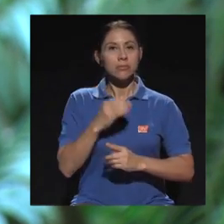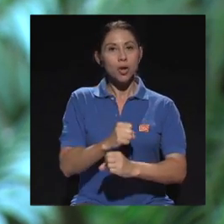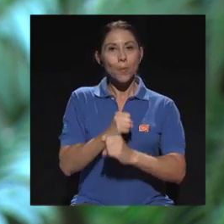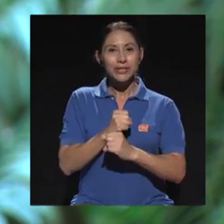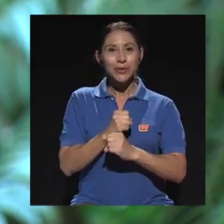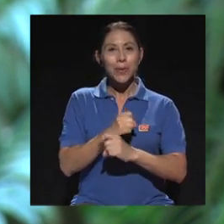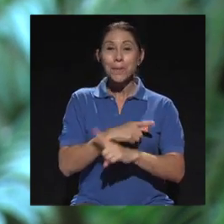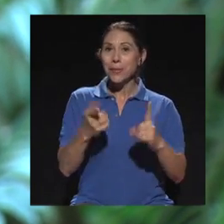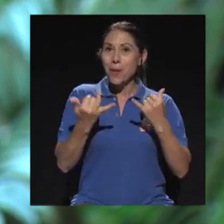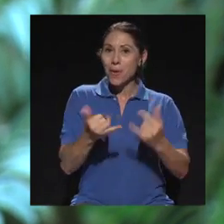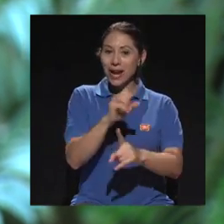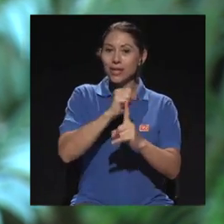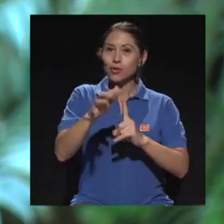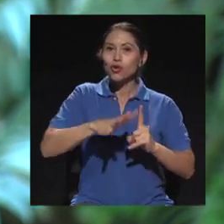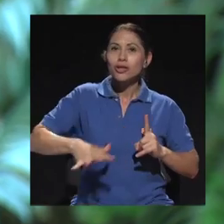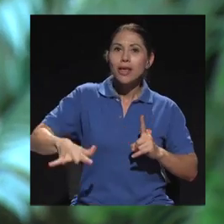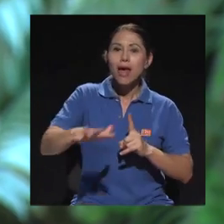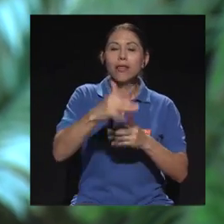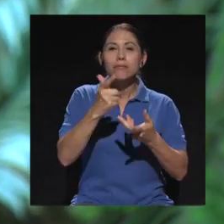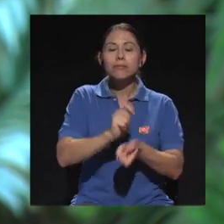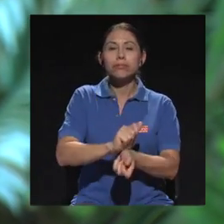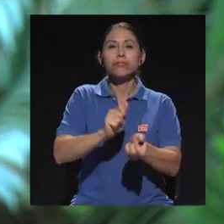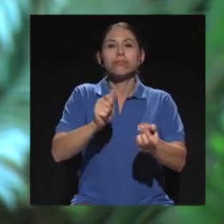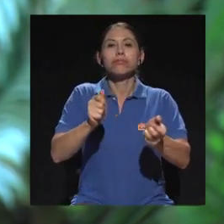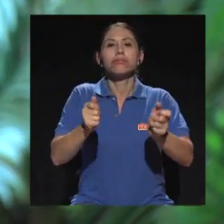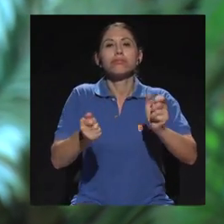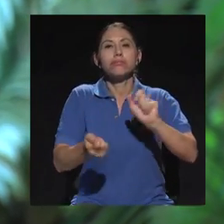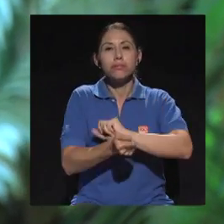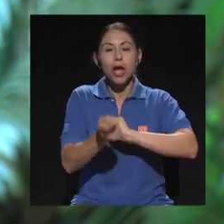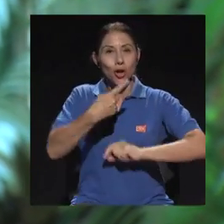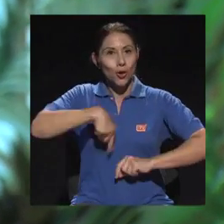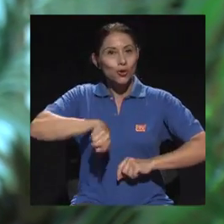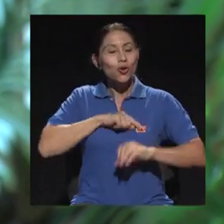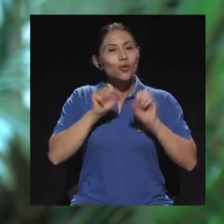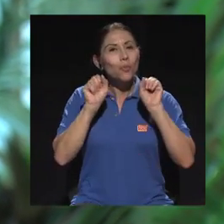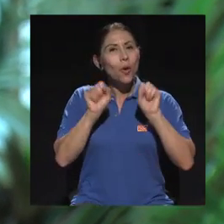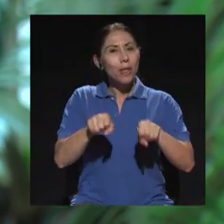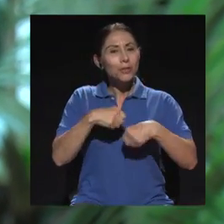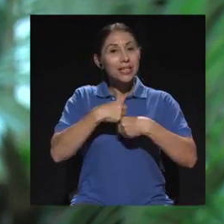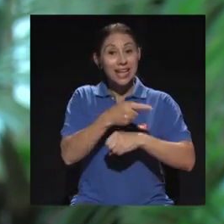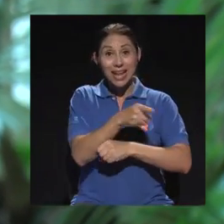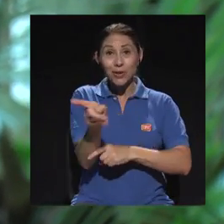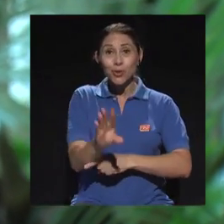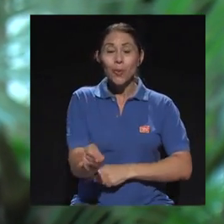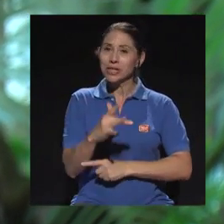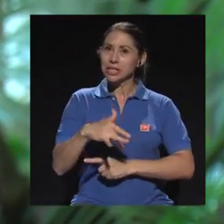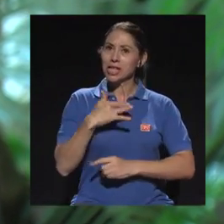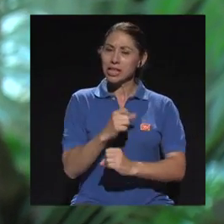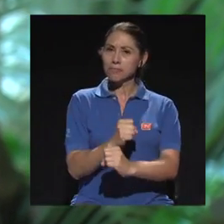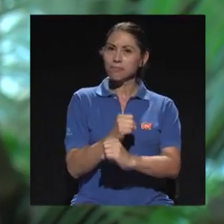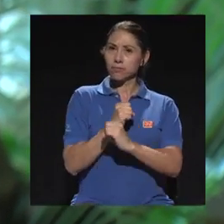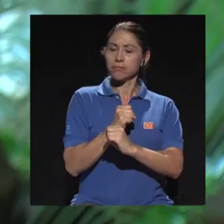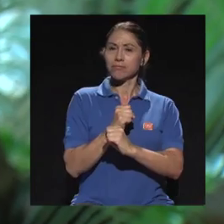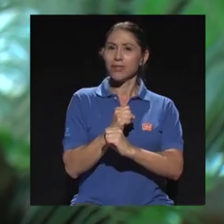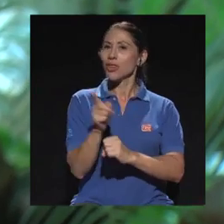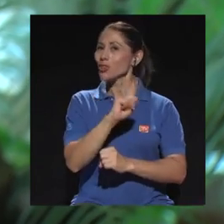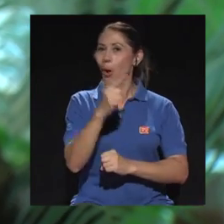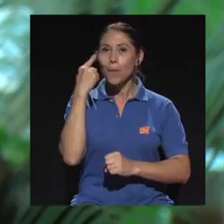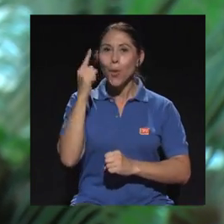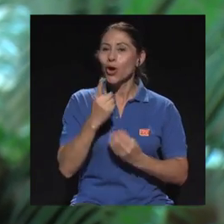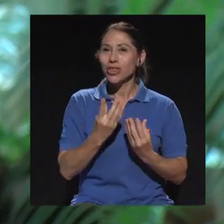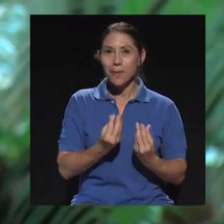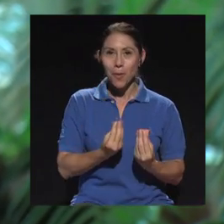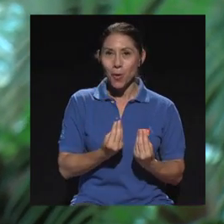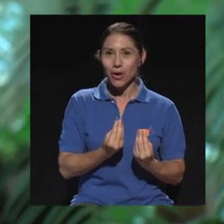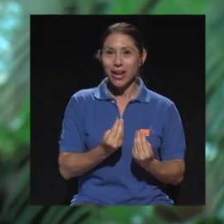una sociedad en la que ha tenido tal vez un cambio en ese sentido, donde nosotros podemos llevar a la convicción de los jóvenes para que no por